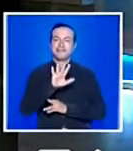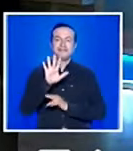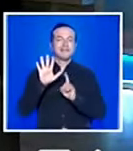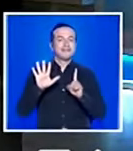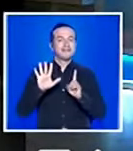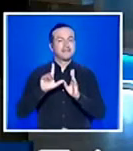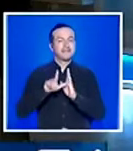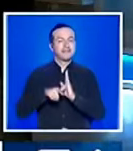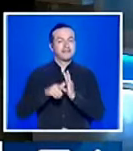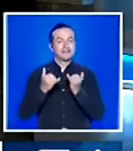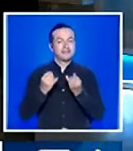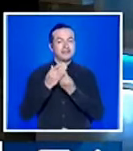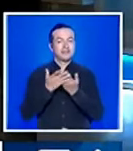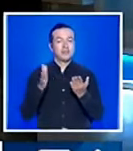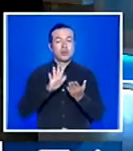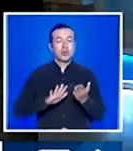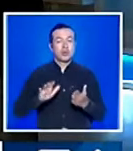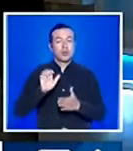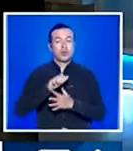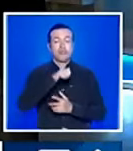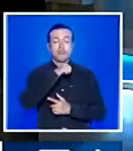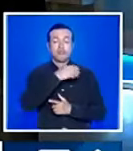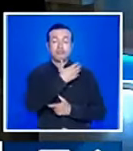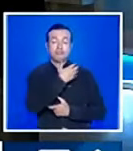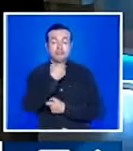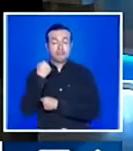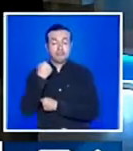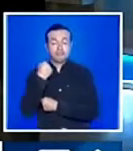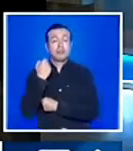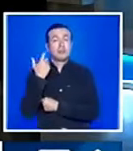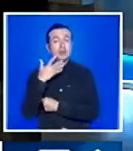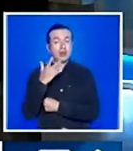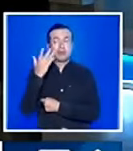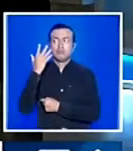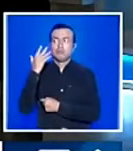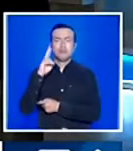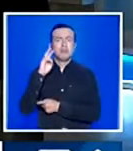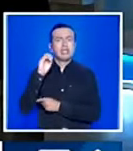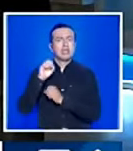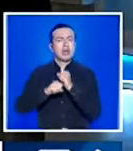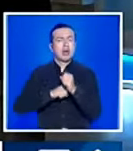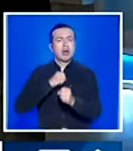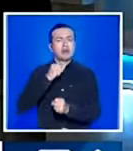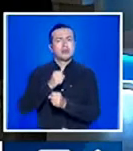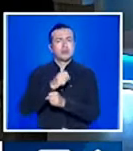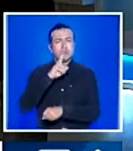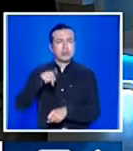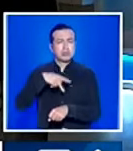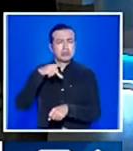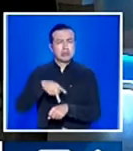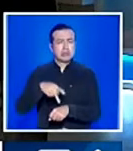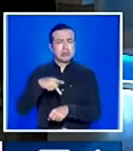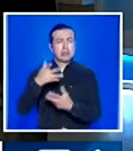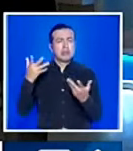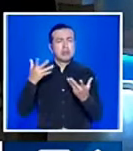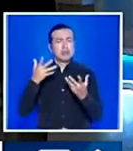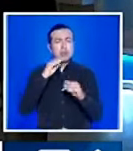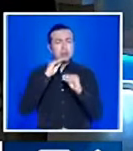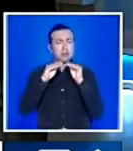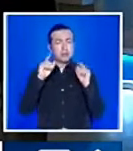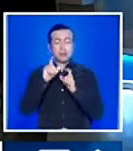minutos. Los secuestros en el país han ido tomando fuerza desde hace unos 20 años y según expertos, todos, vecinos, por favor,